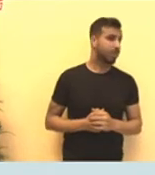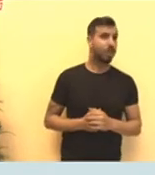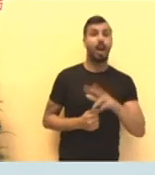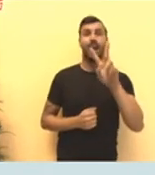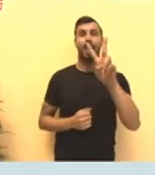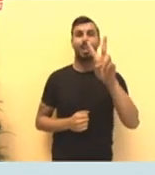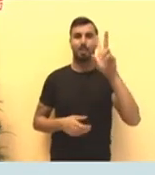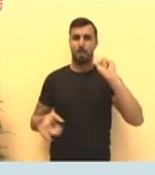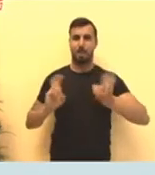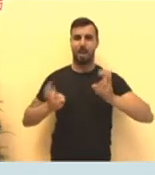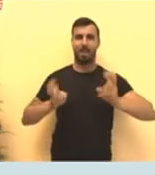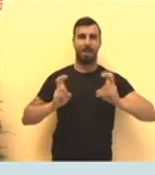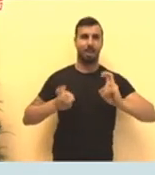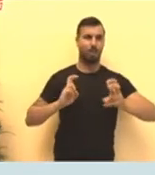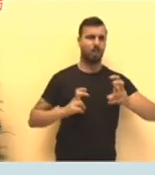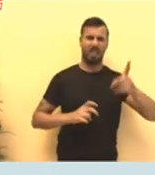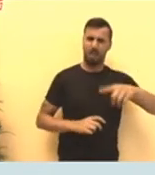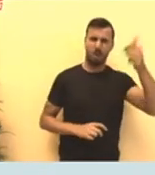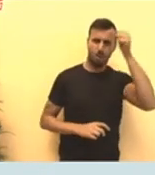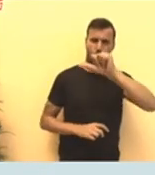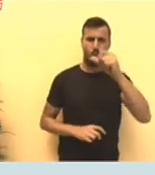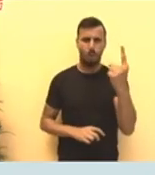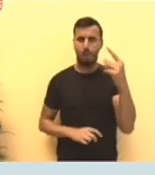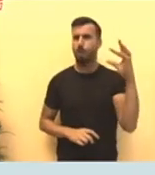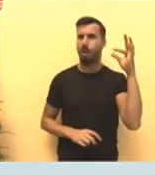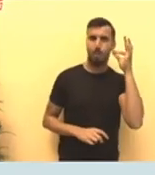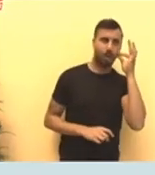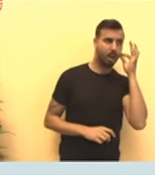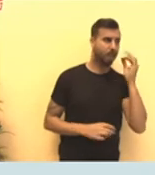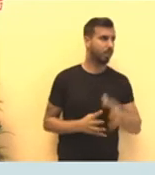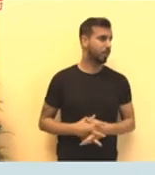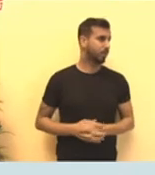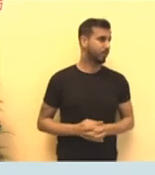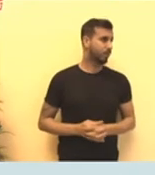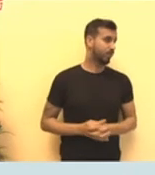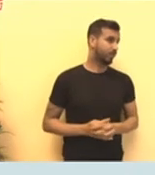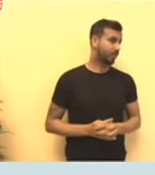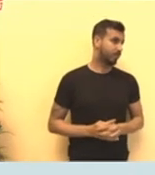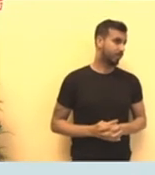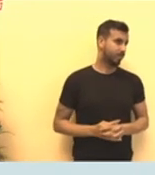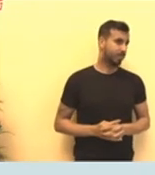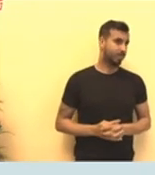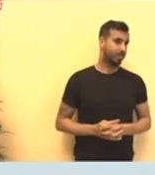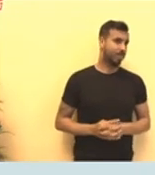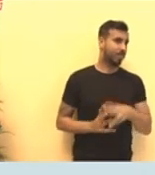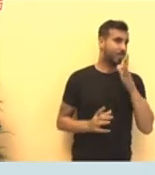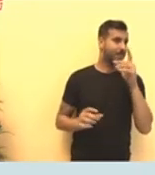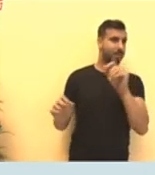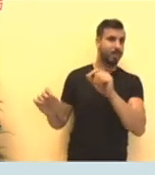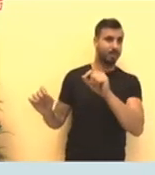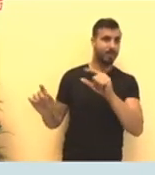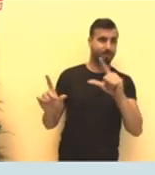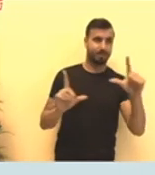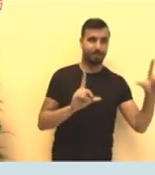dos mexicanos. dos mexicanos y un hombre y una mujer. Y dos mexicanos y un hombre. Vale. Pasa de foto,